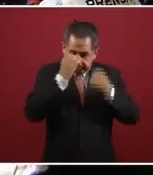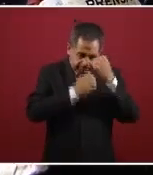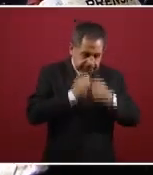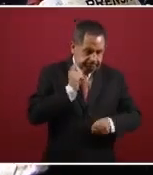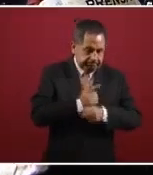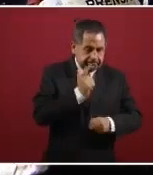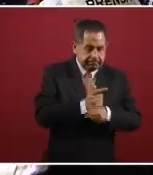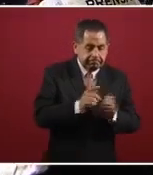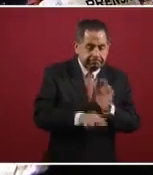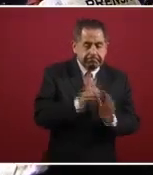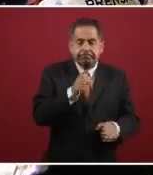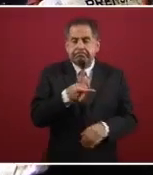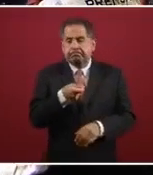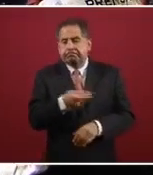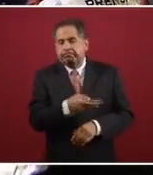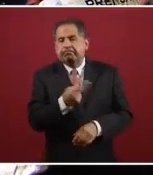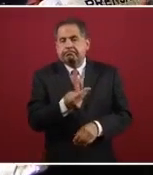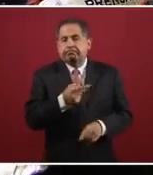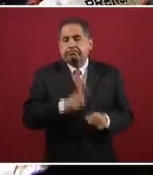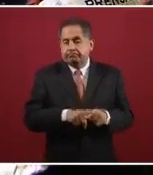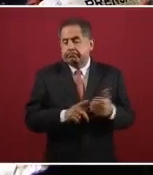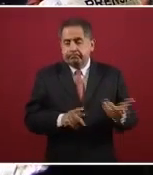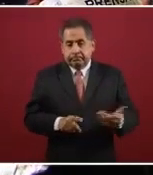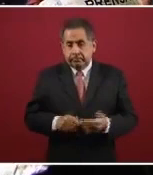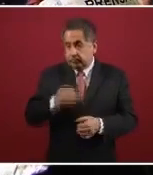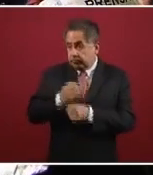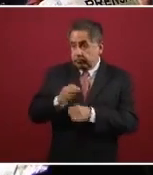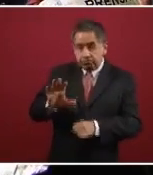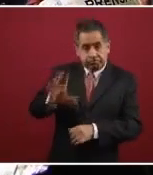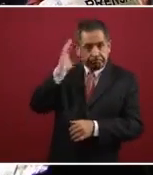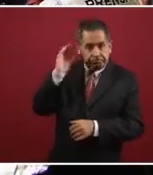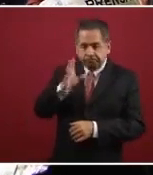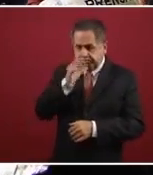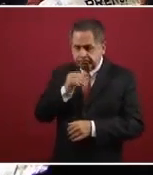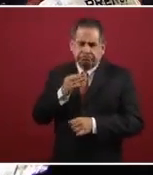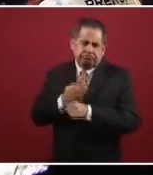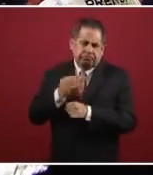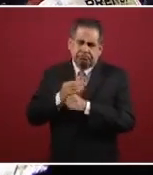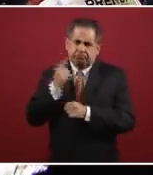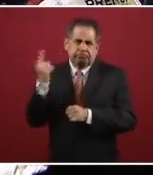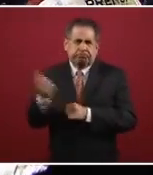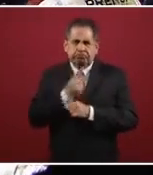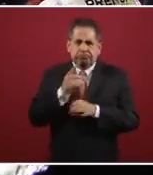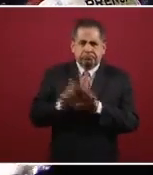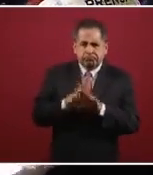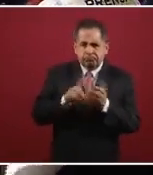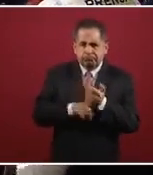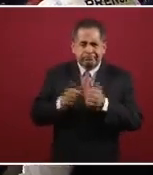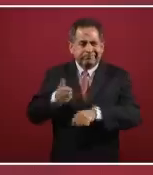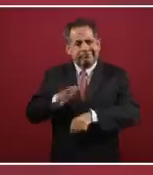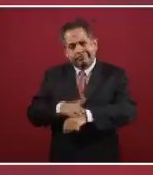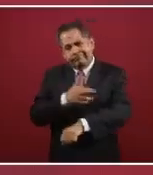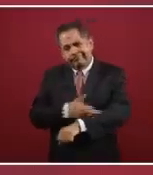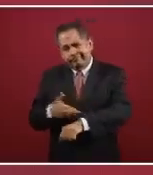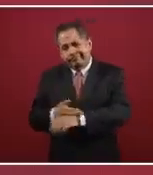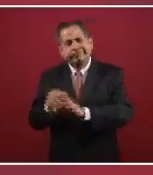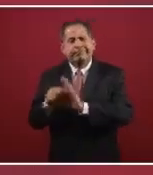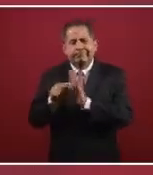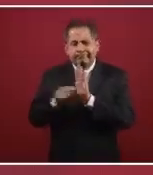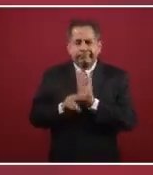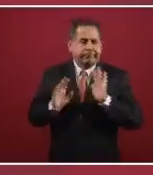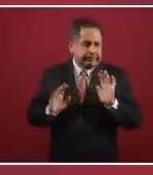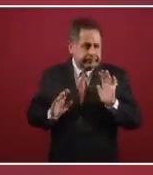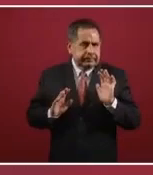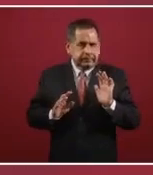pudiendo ejercer de manera acelerada por los problemas en cuanto a las disposiciones administrativas y normativas en